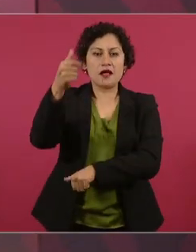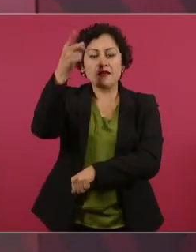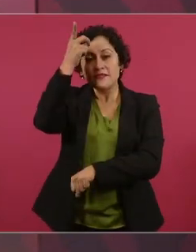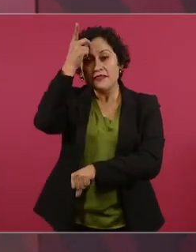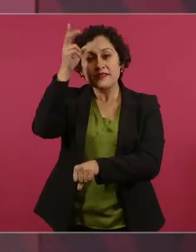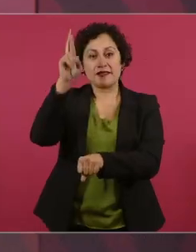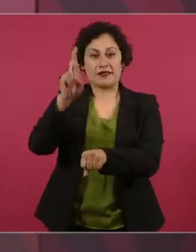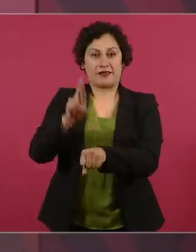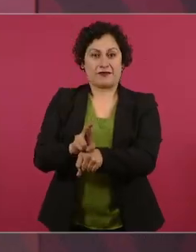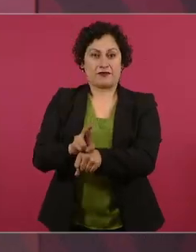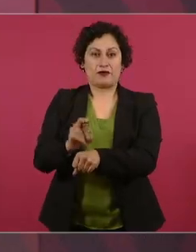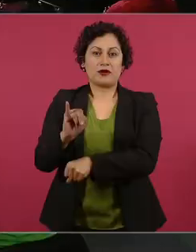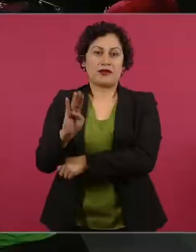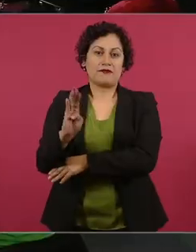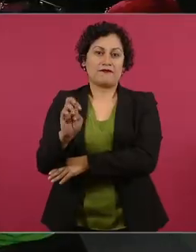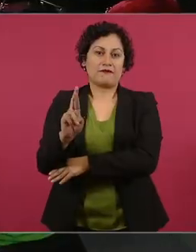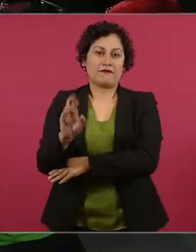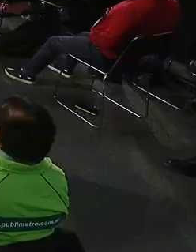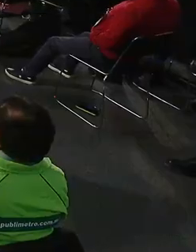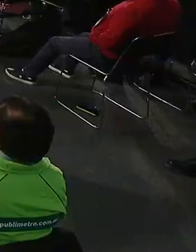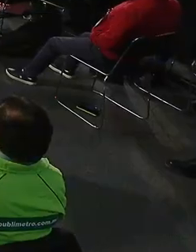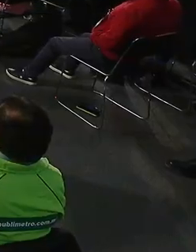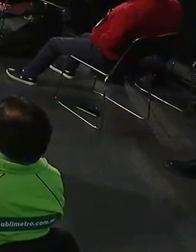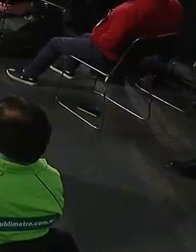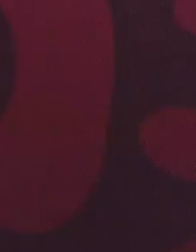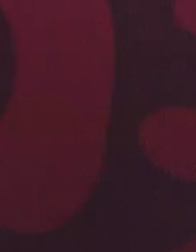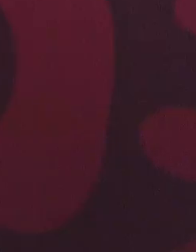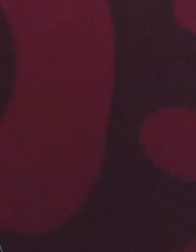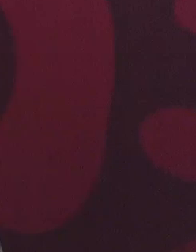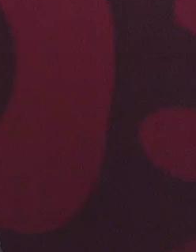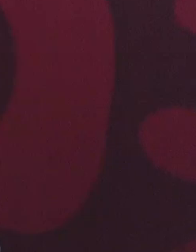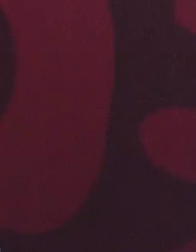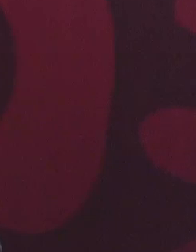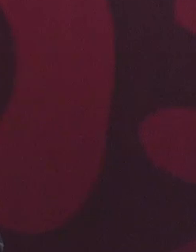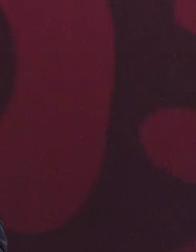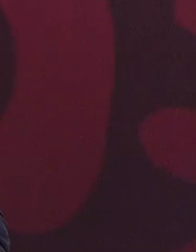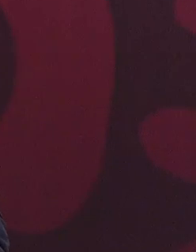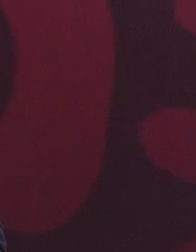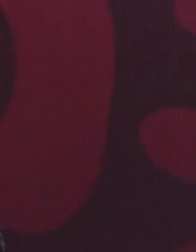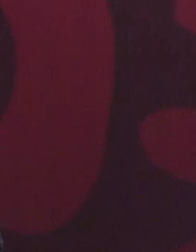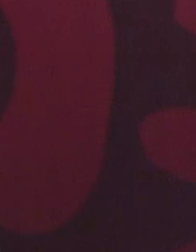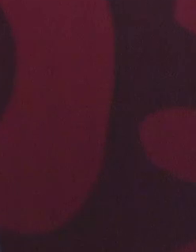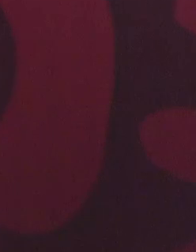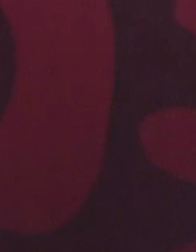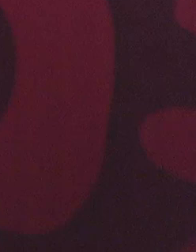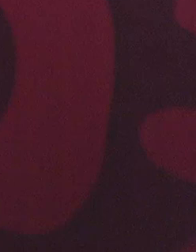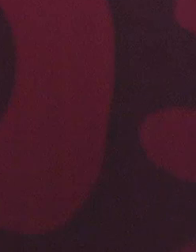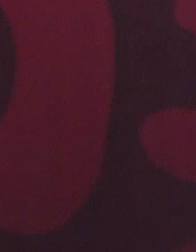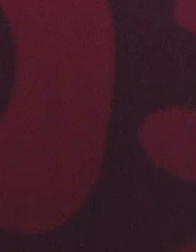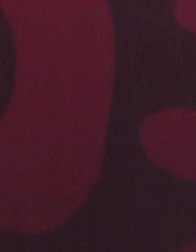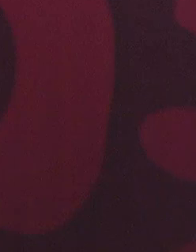de la Ibero de Puebla. Yo le voy a pedir a